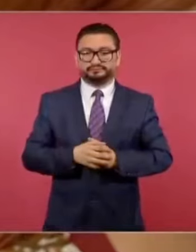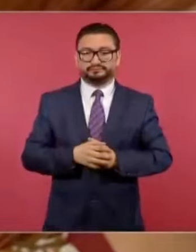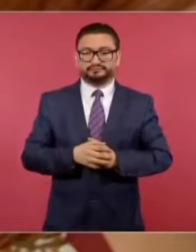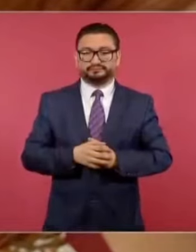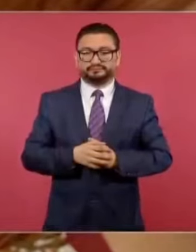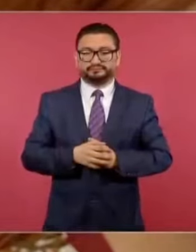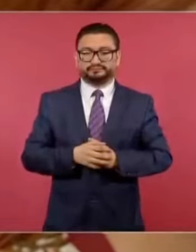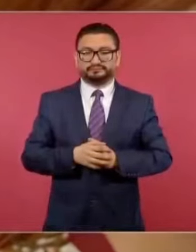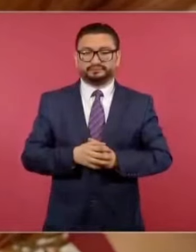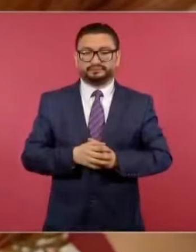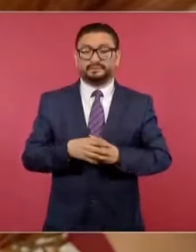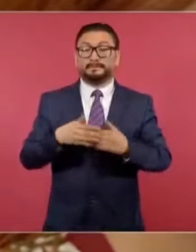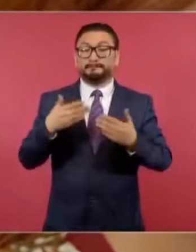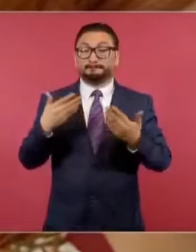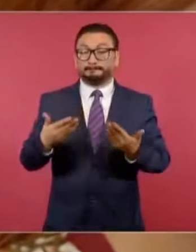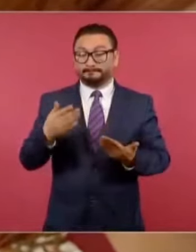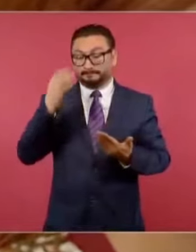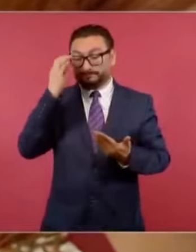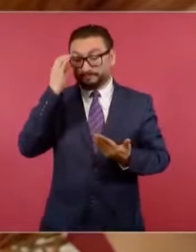Entonces,